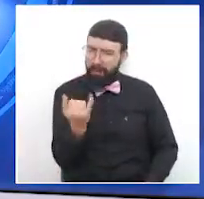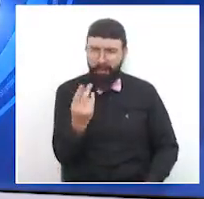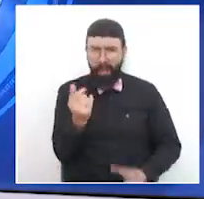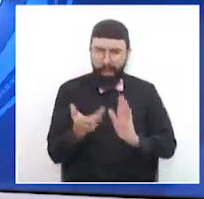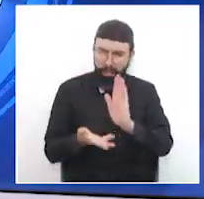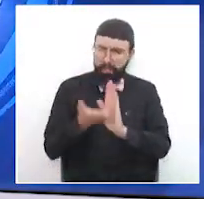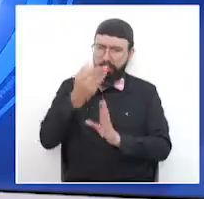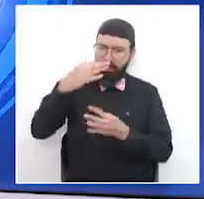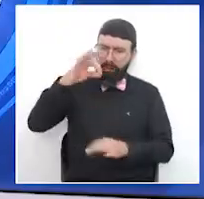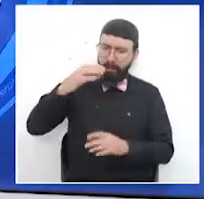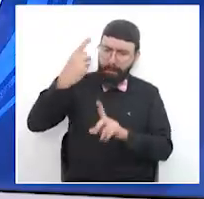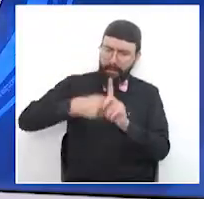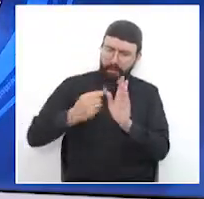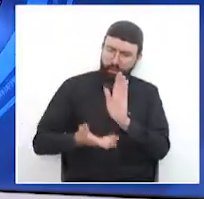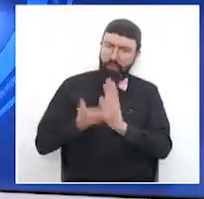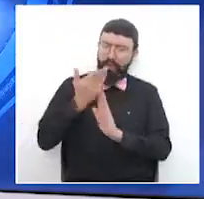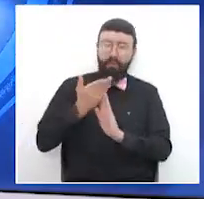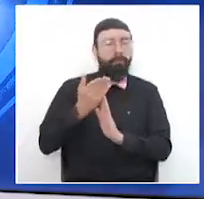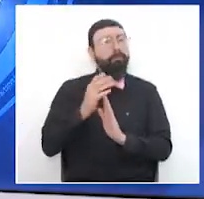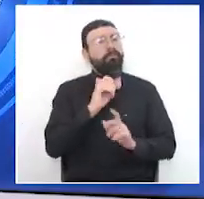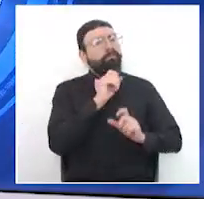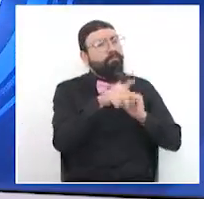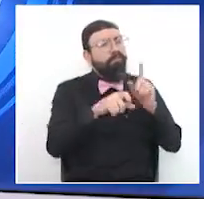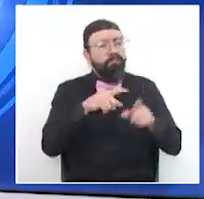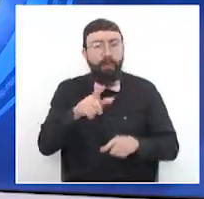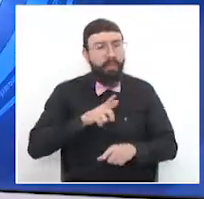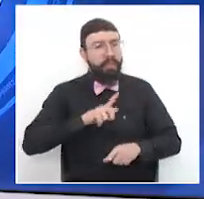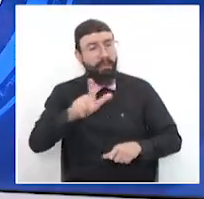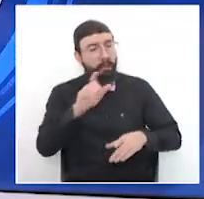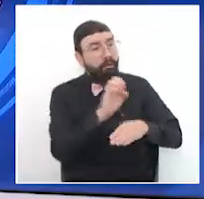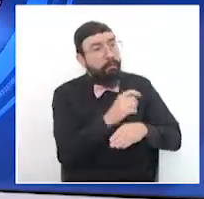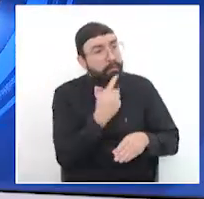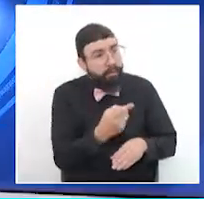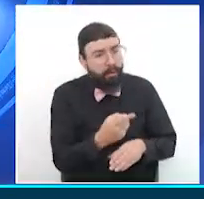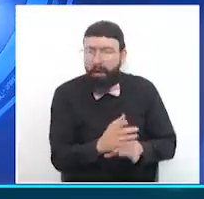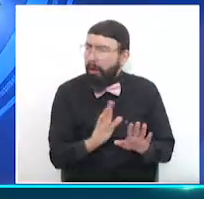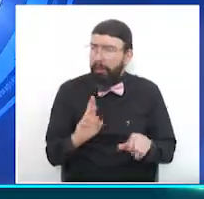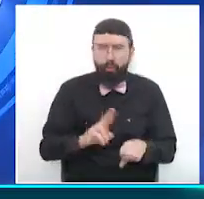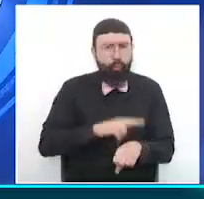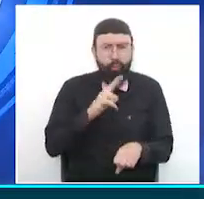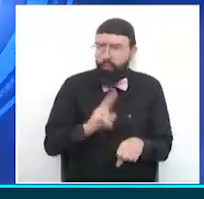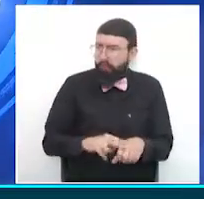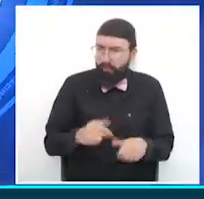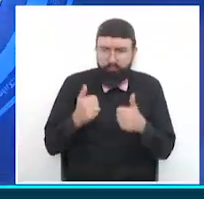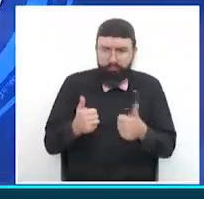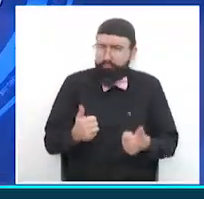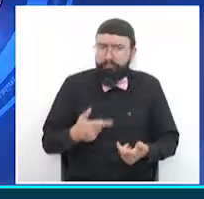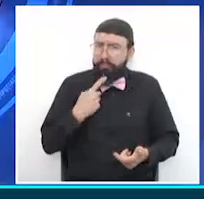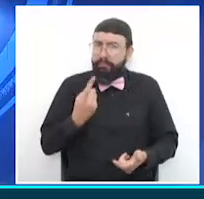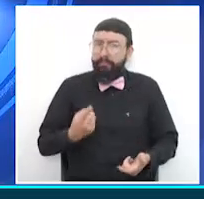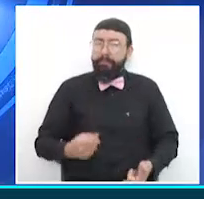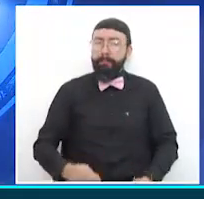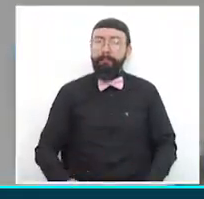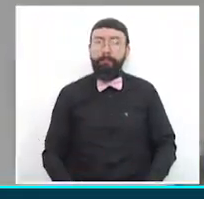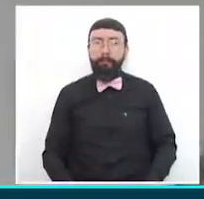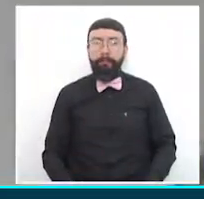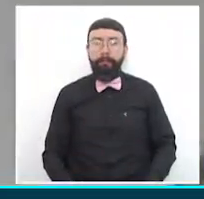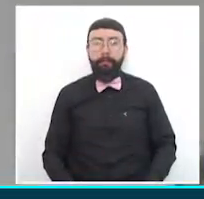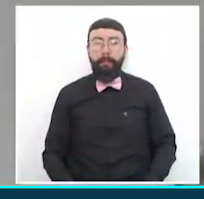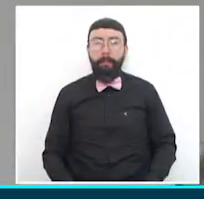justificación. Telecafé Noticias consultó a voceros de la entidad, quienes aseguran que todo se encuentra dentro del marco de la normalidad.